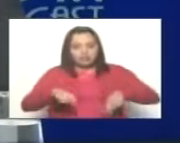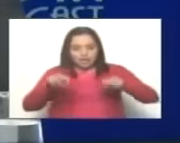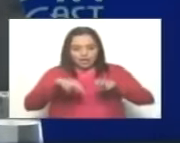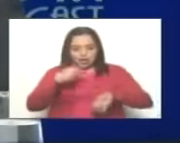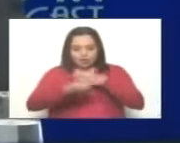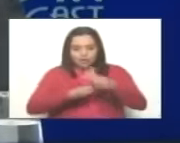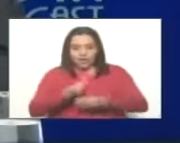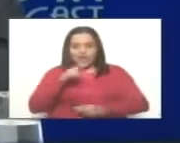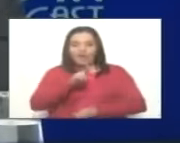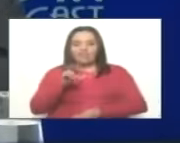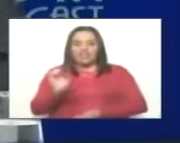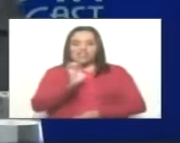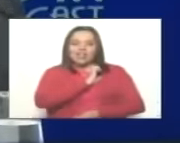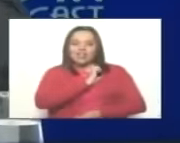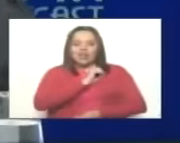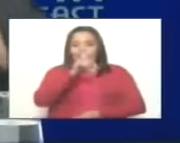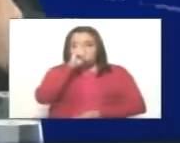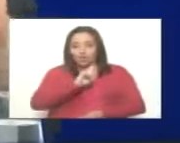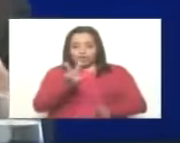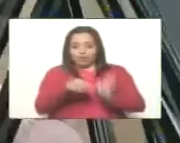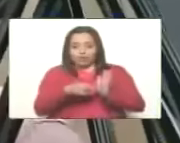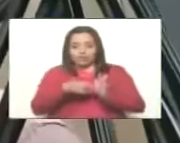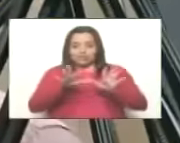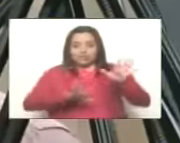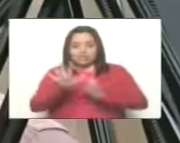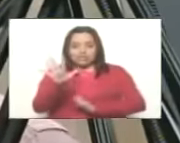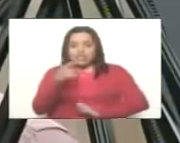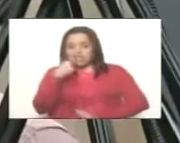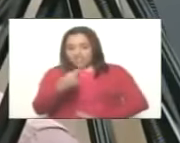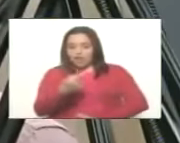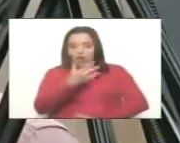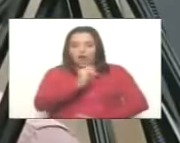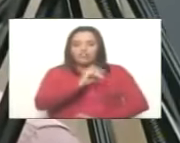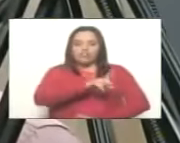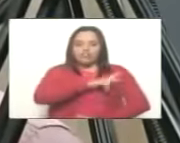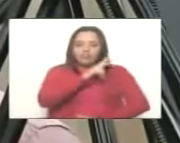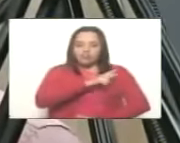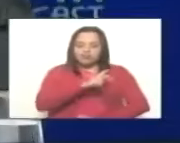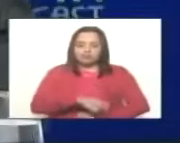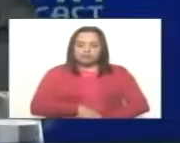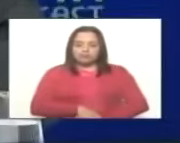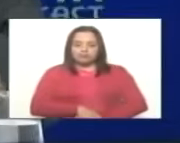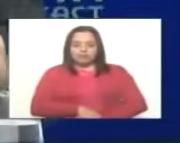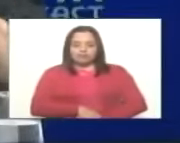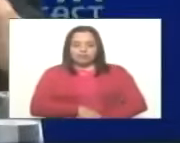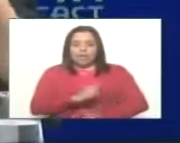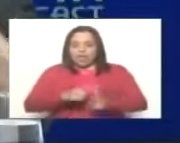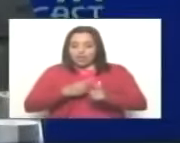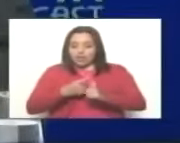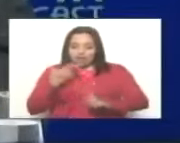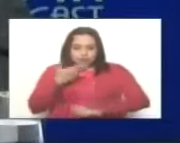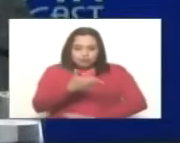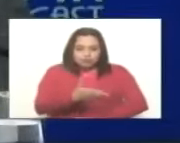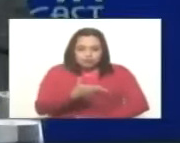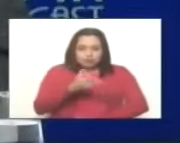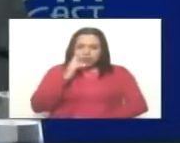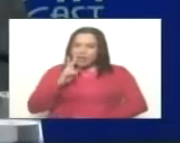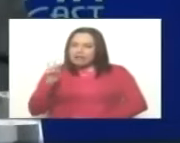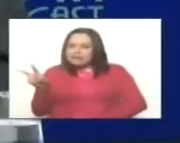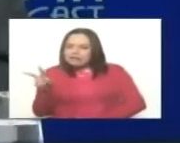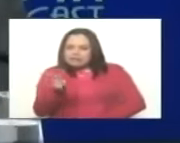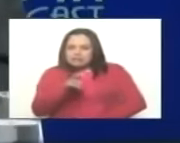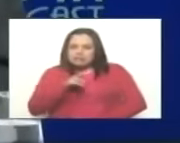de enero del año 2015 y que se tomó como oficial. Entonces fuimos a ver el entorno